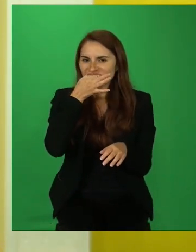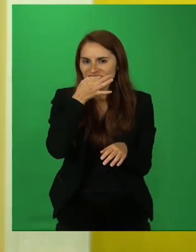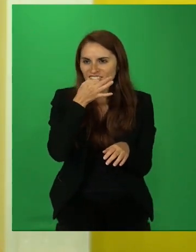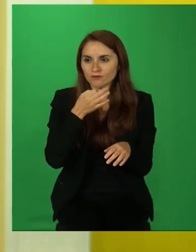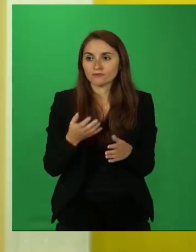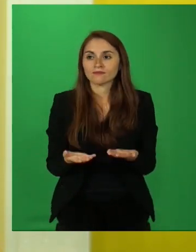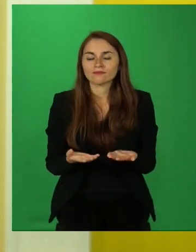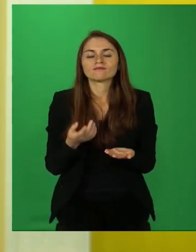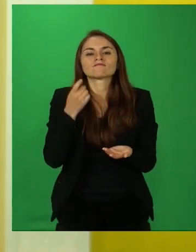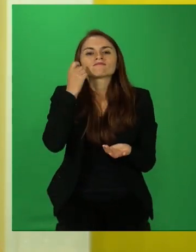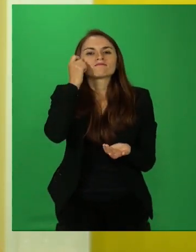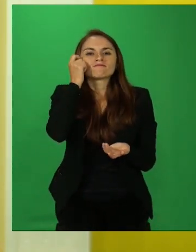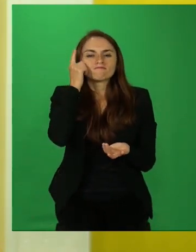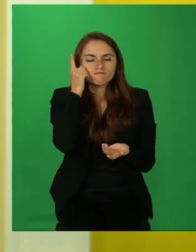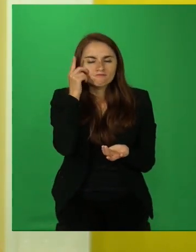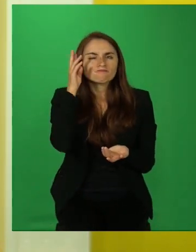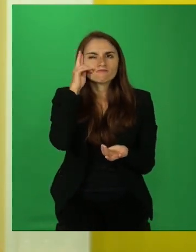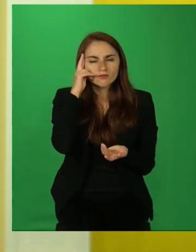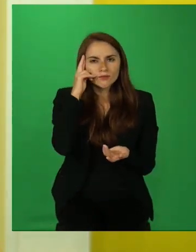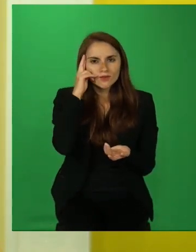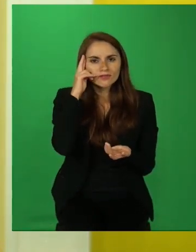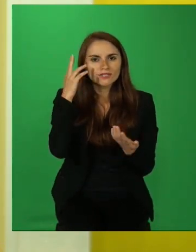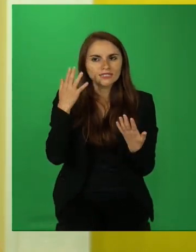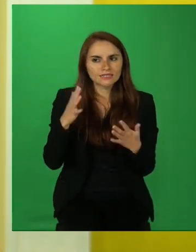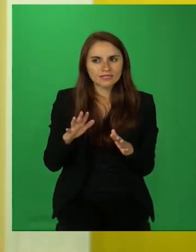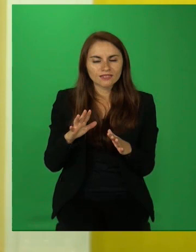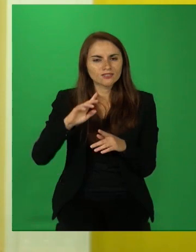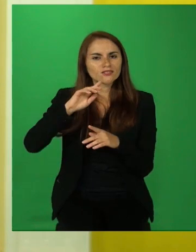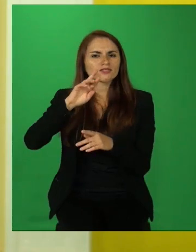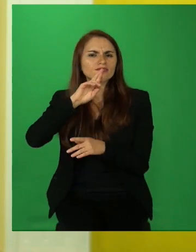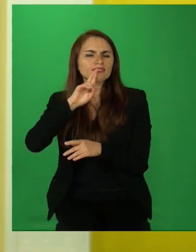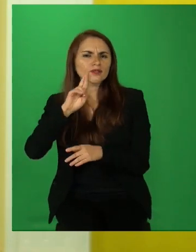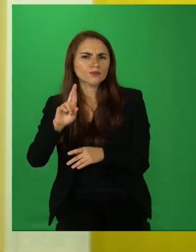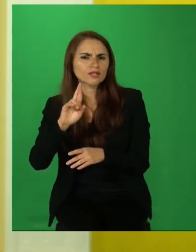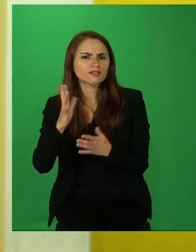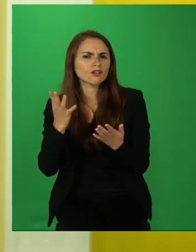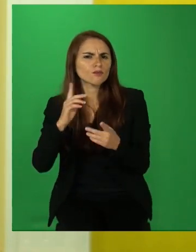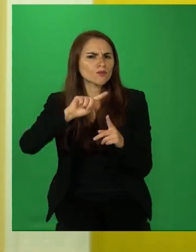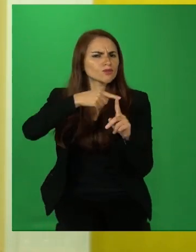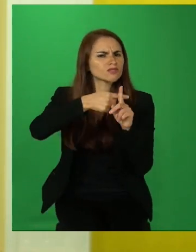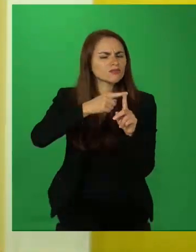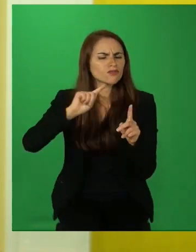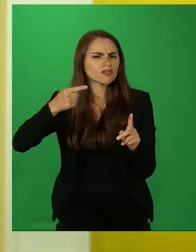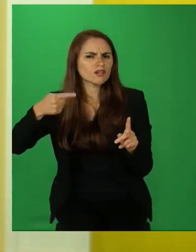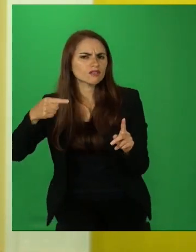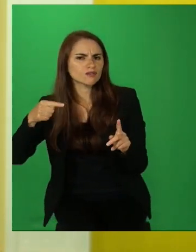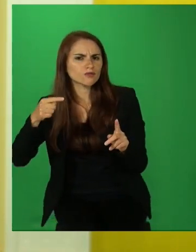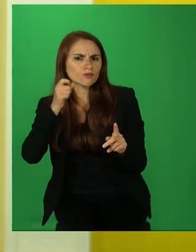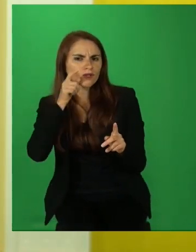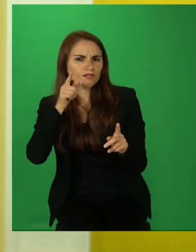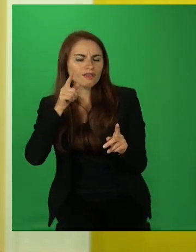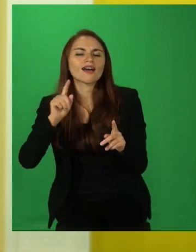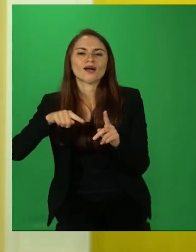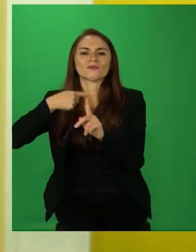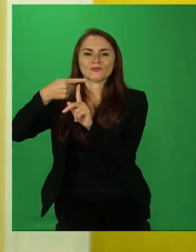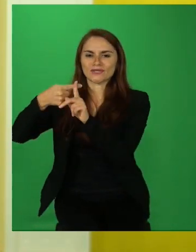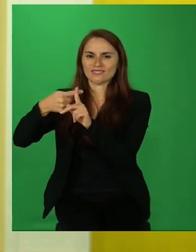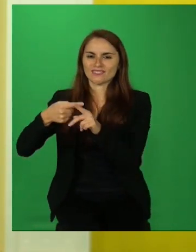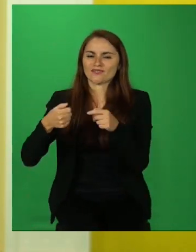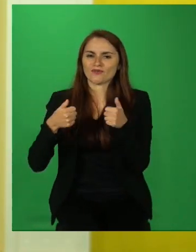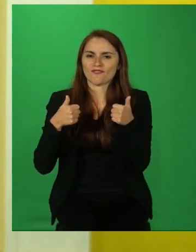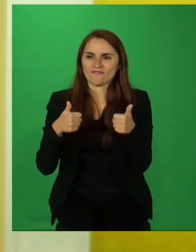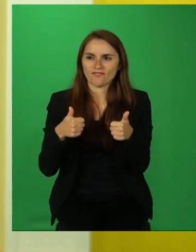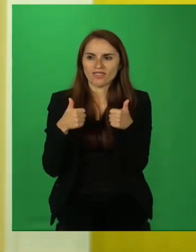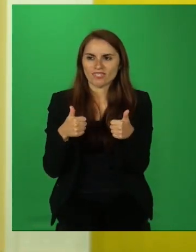que es la ficha verde entonces como era nuestro resultado positivo o negativo positivo entonces nuestro